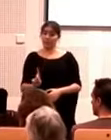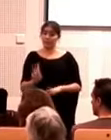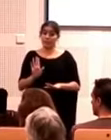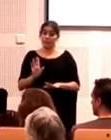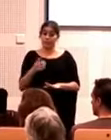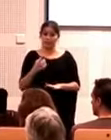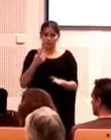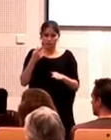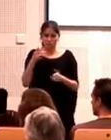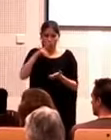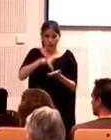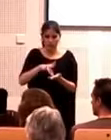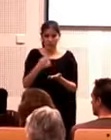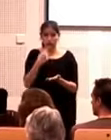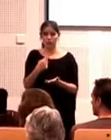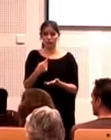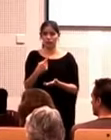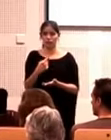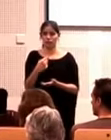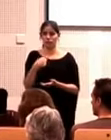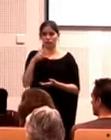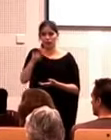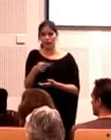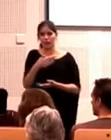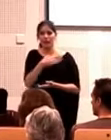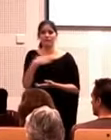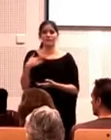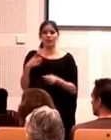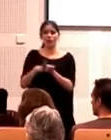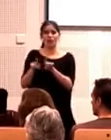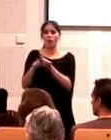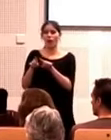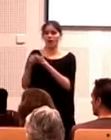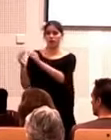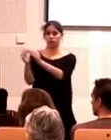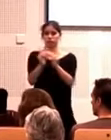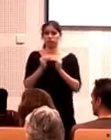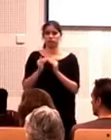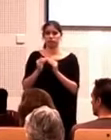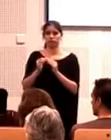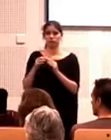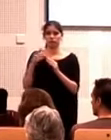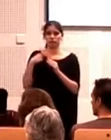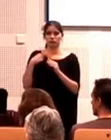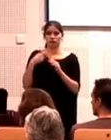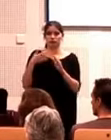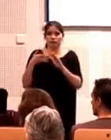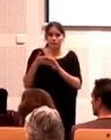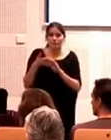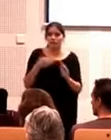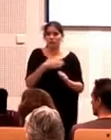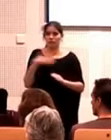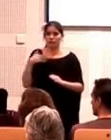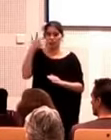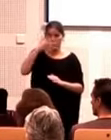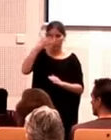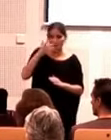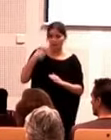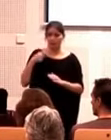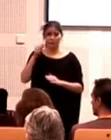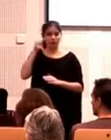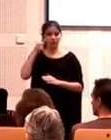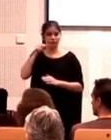que dije, leches, yo también quiero ser como las demás. Quiero tener orgasmos, quiero saber lo que se siente al besar,